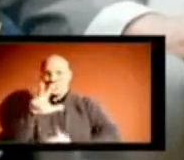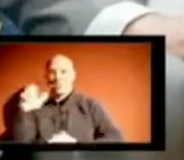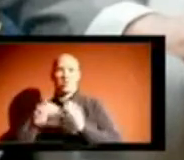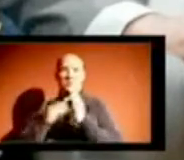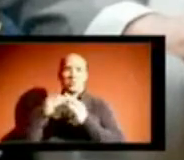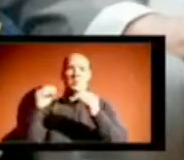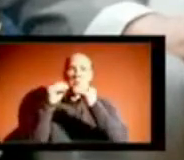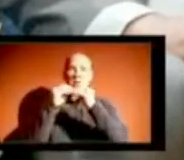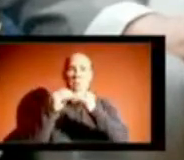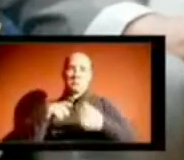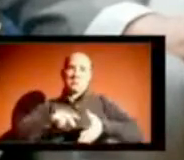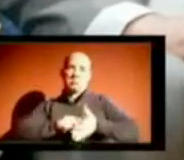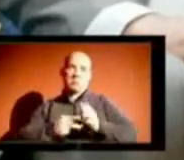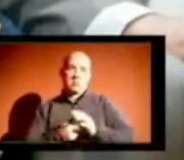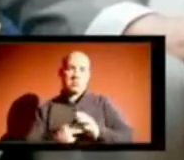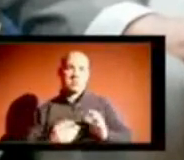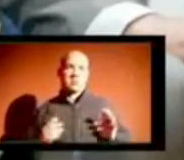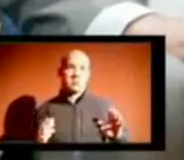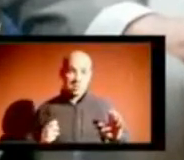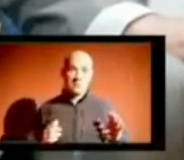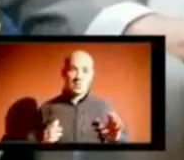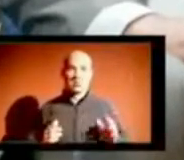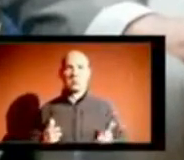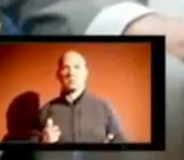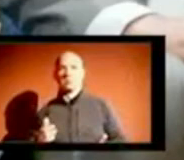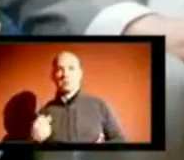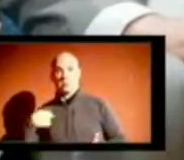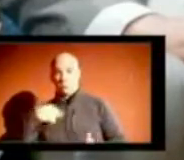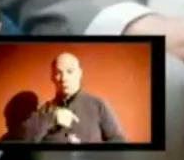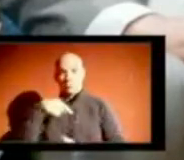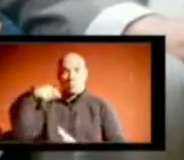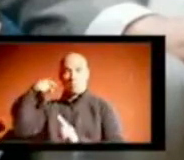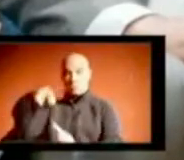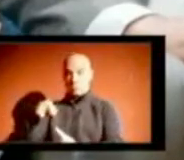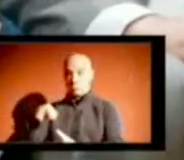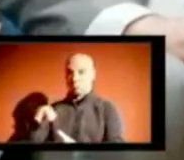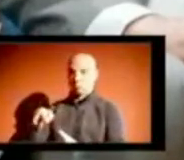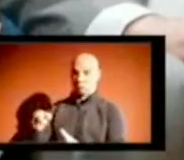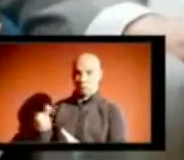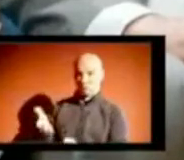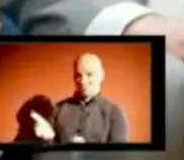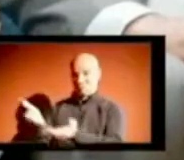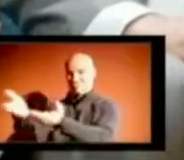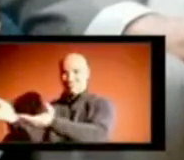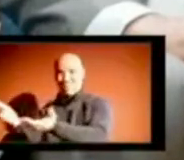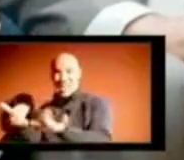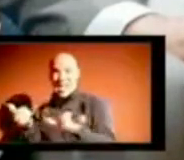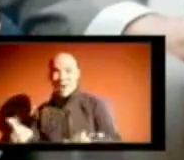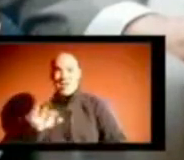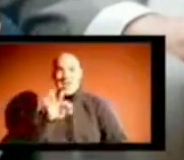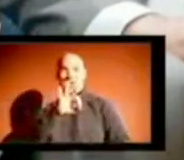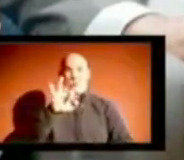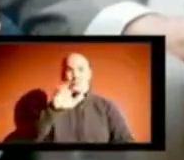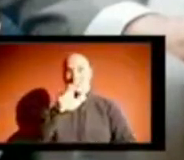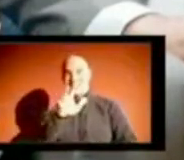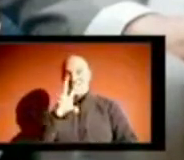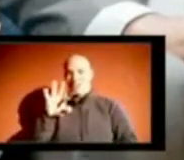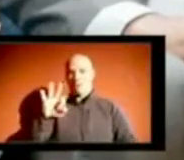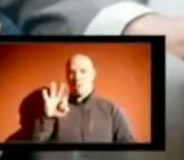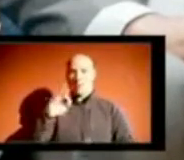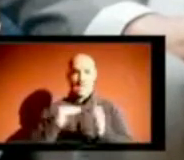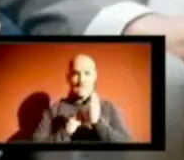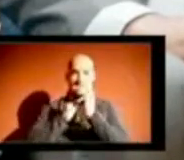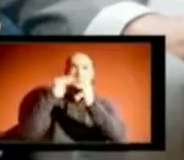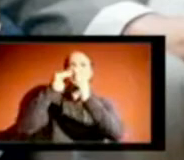cómputo conservador se materializó ni el de la Junta. Estamos hablando de 939 millones por encima de esa proyección